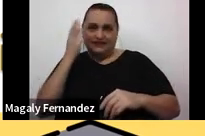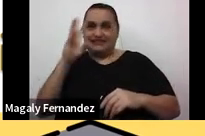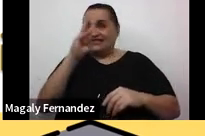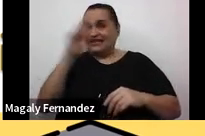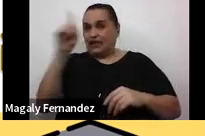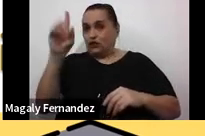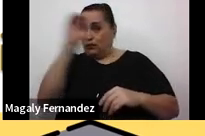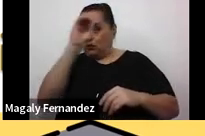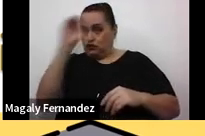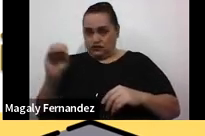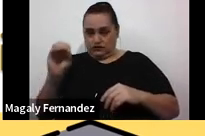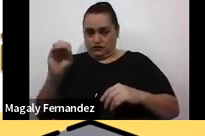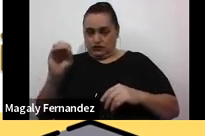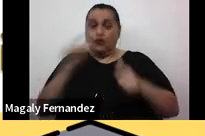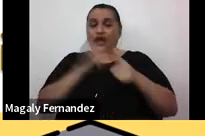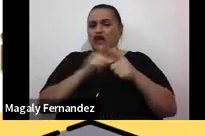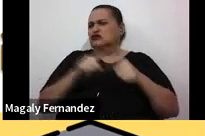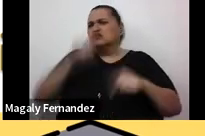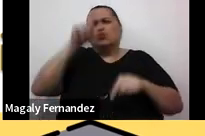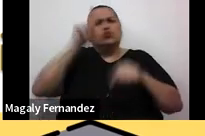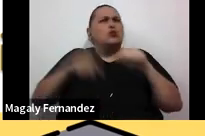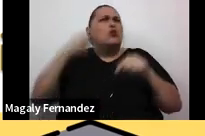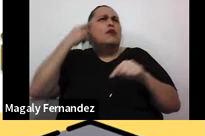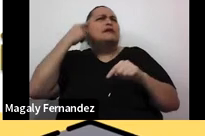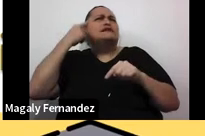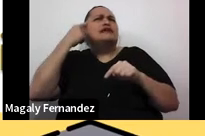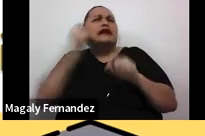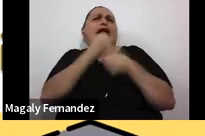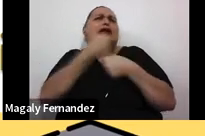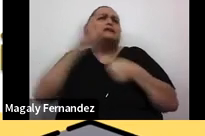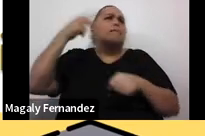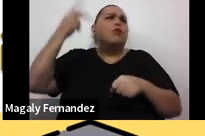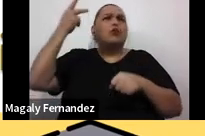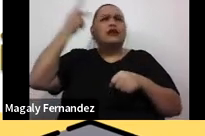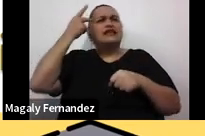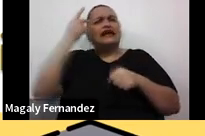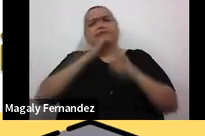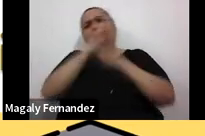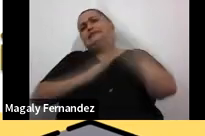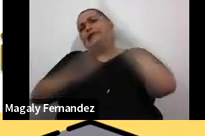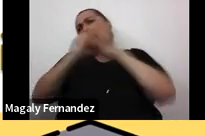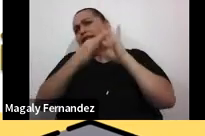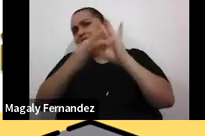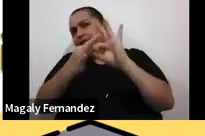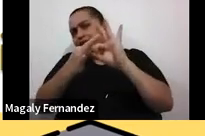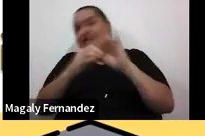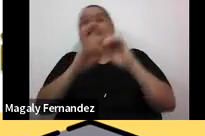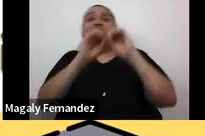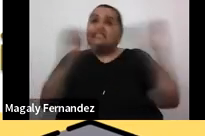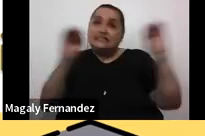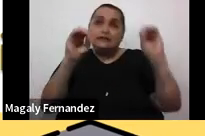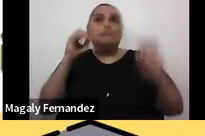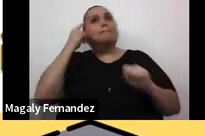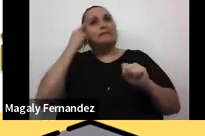61%. Entonces no podemos estar pensando en hacer políticas sobre discapacidad sin pensar